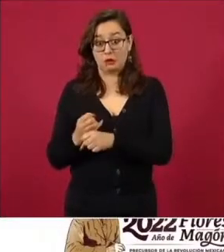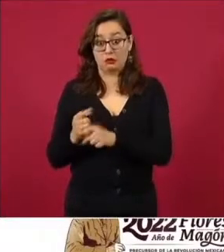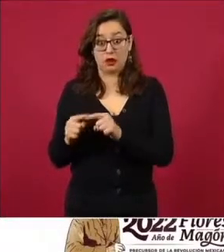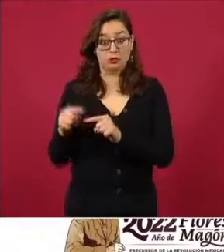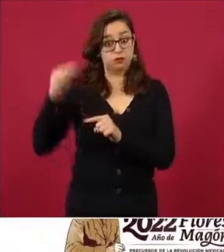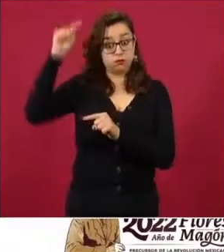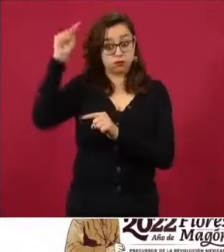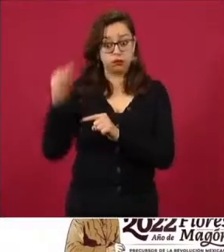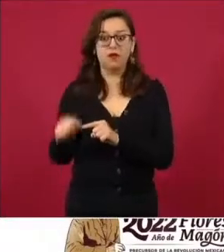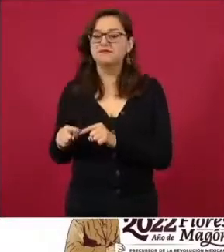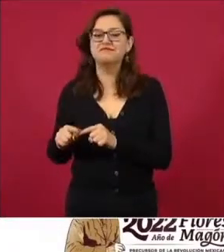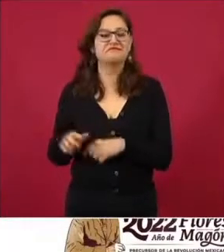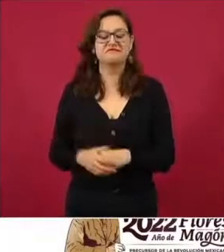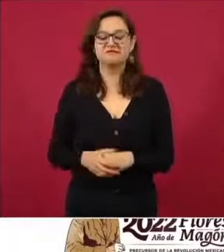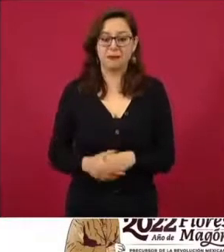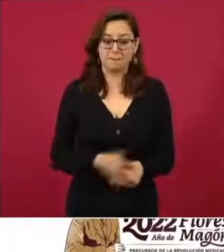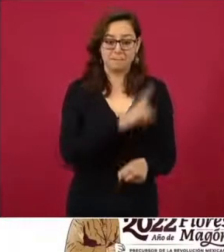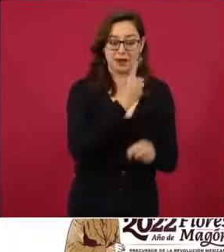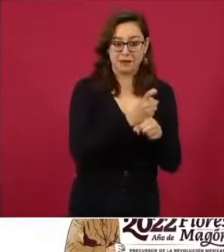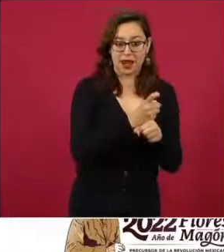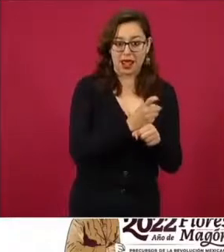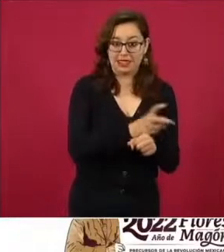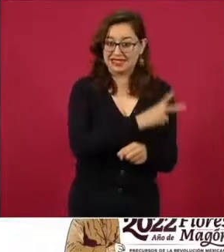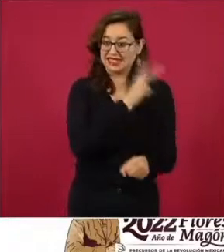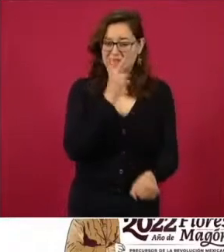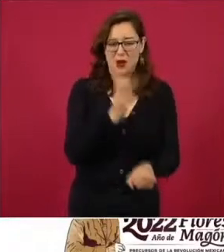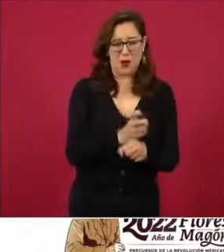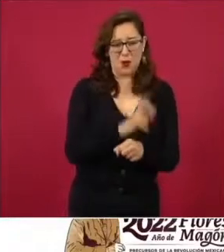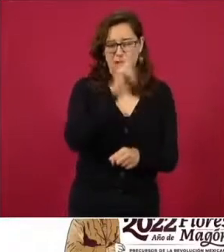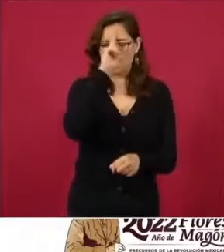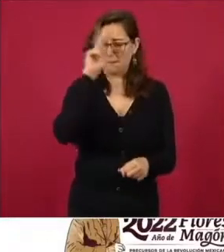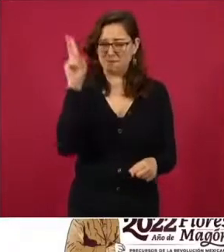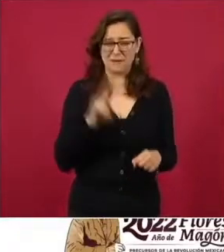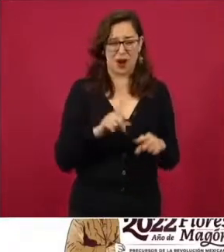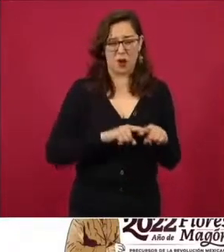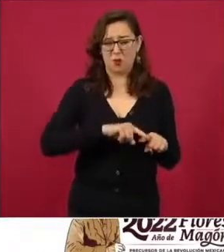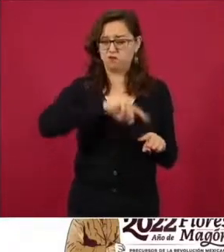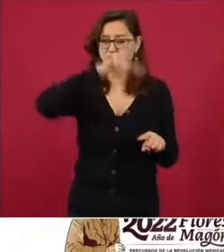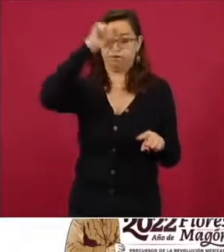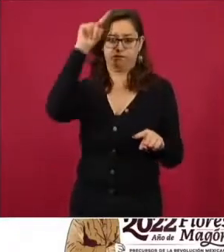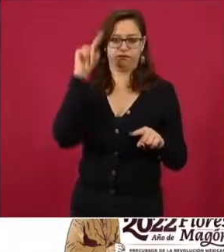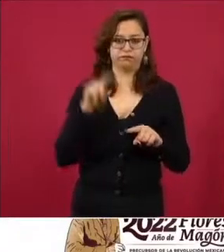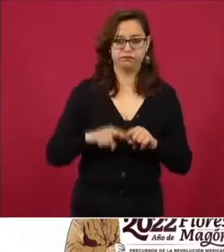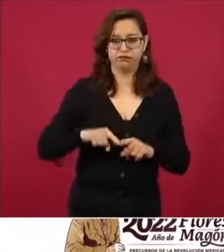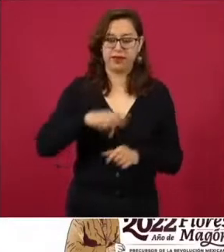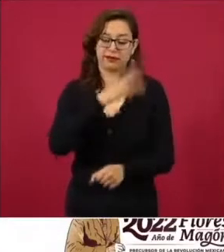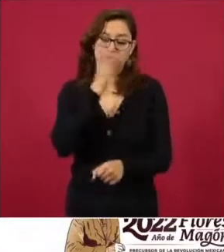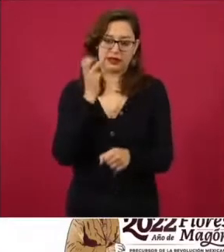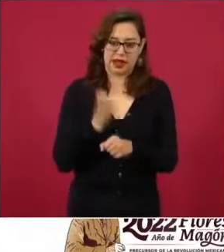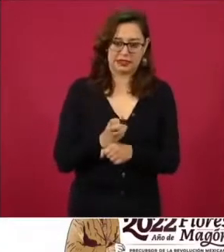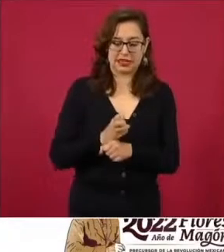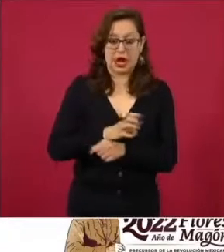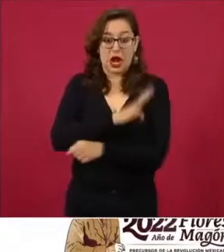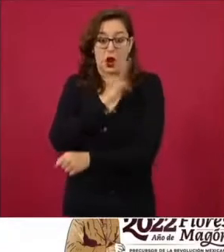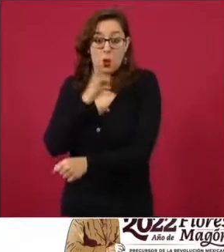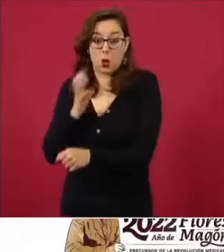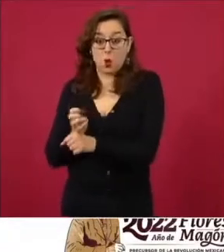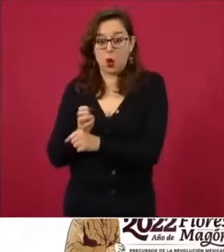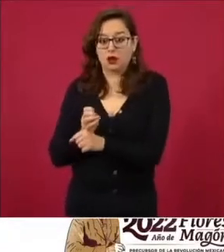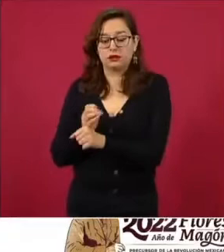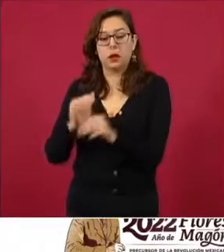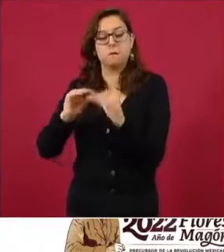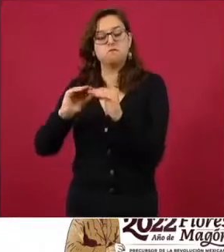más pequeña. Primera curva, segunda curva que fue la más intensa y después tuvimos la tercera y la cuarta